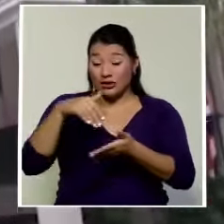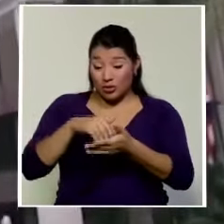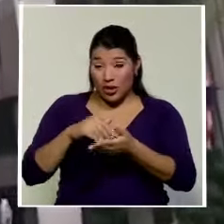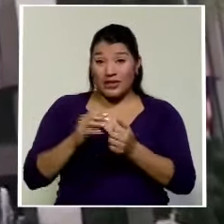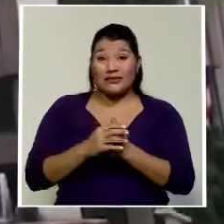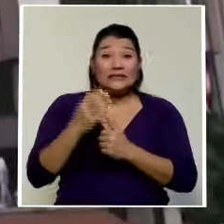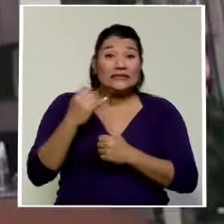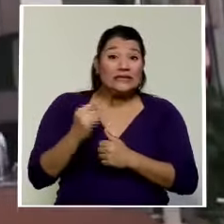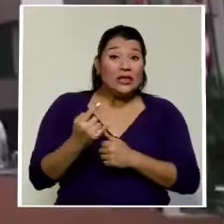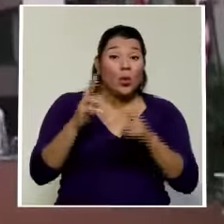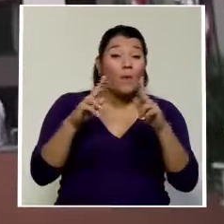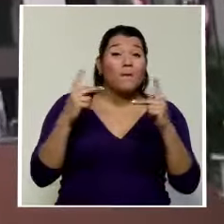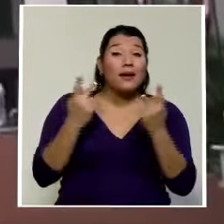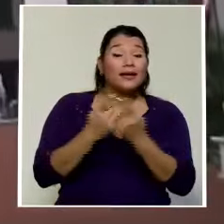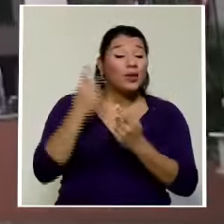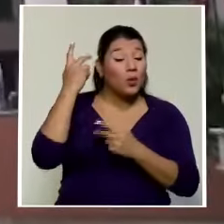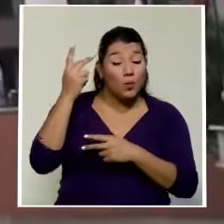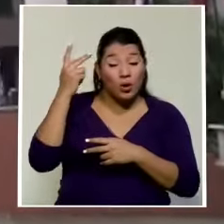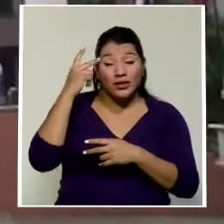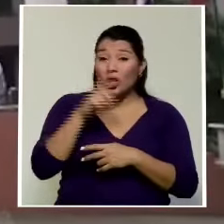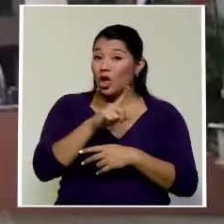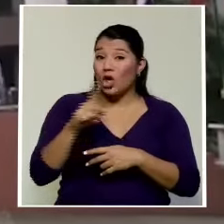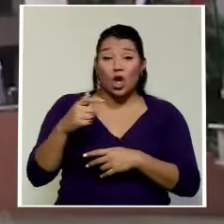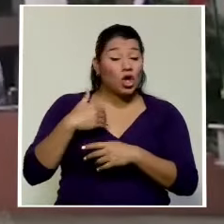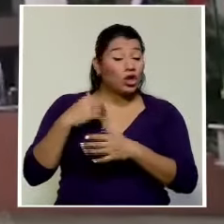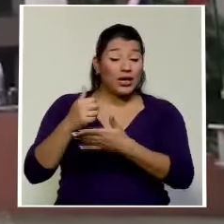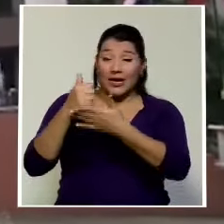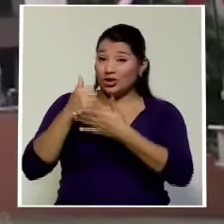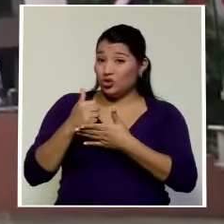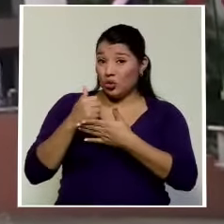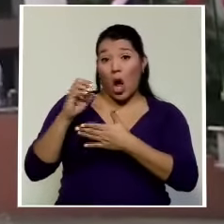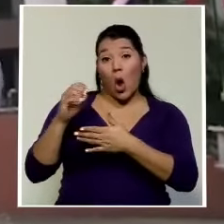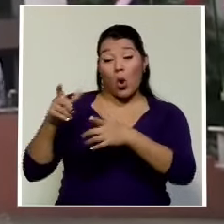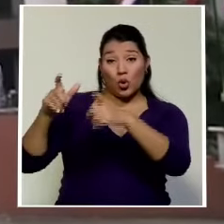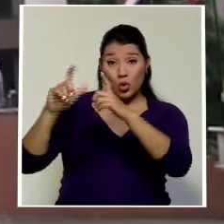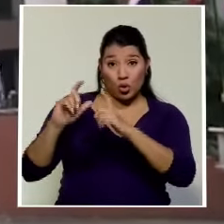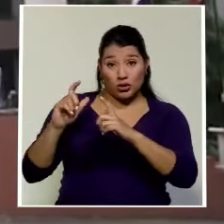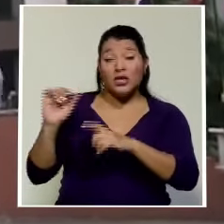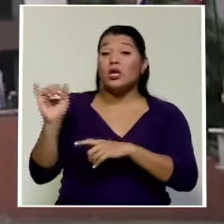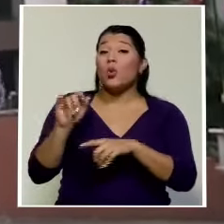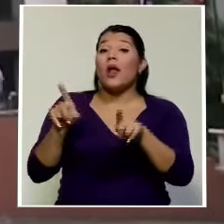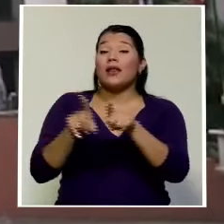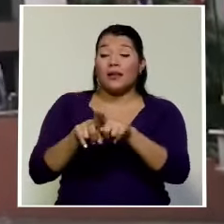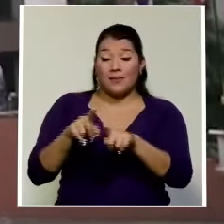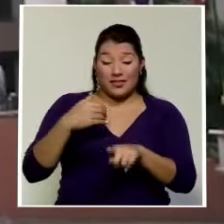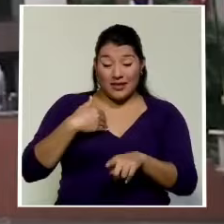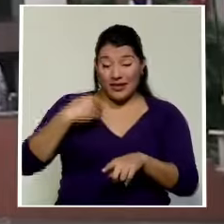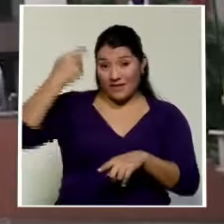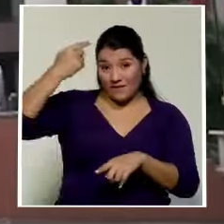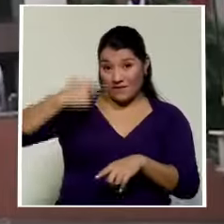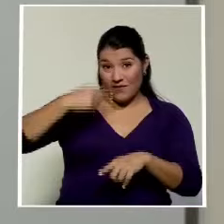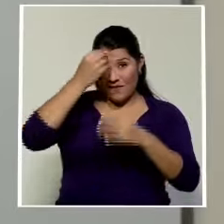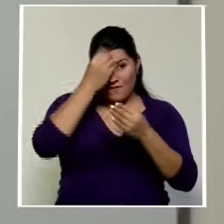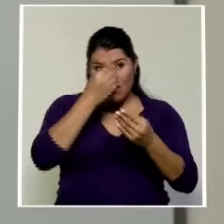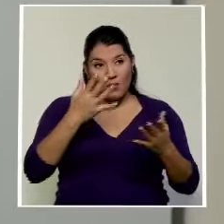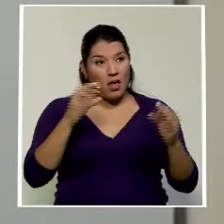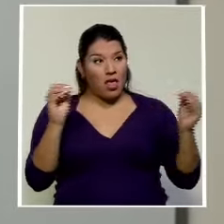en que un partido político no reciba contribuciones dentro de los periodos señalados, también estará obligado a informar tal